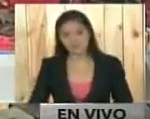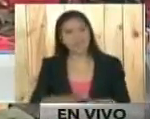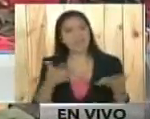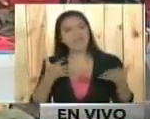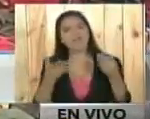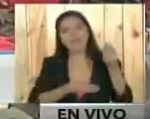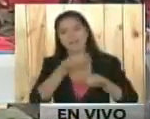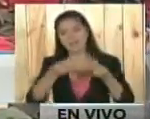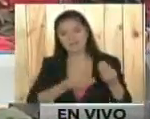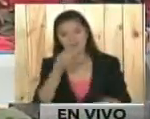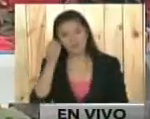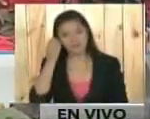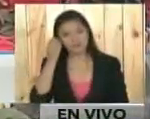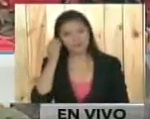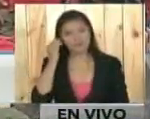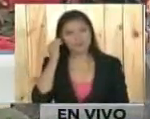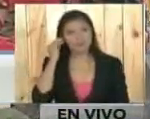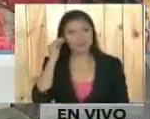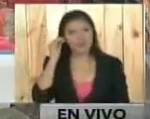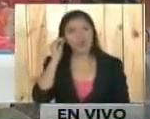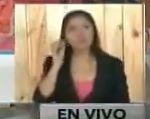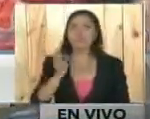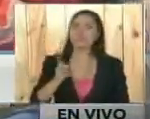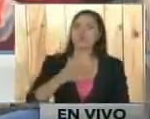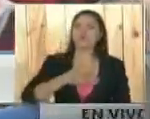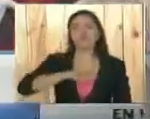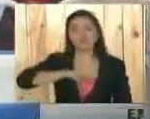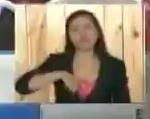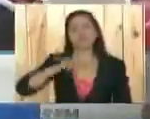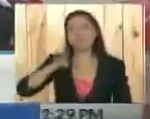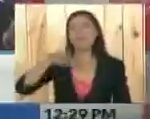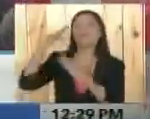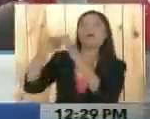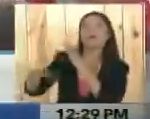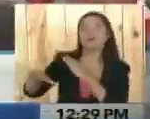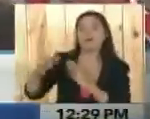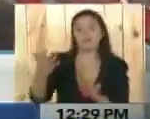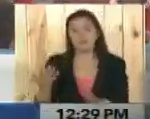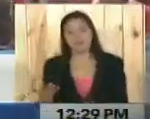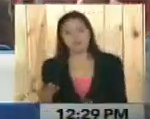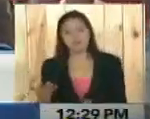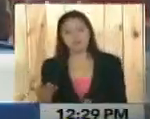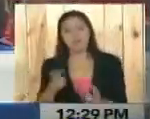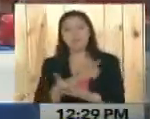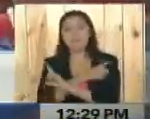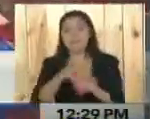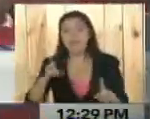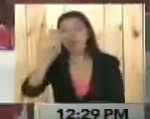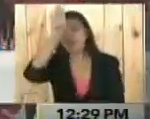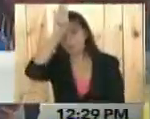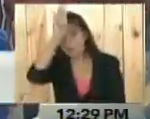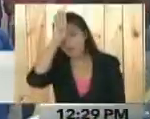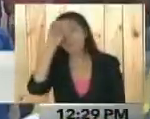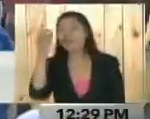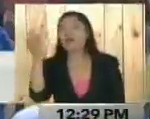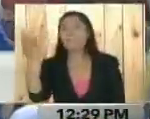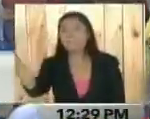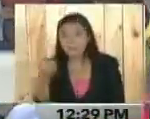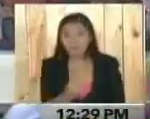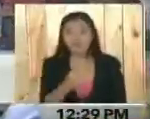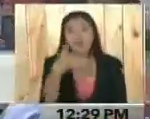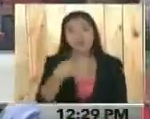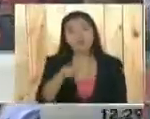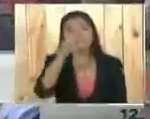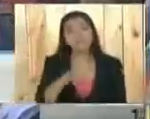¿qué hizo la derecha? No, nosotros le mandamos una carta al Papa también. El Papa mandó un emisario, un acompañante